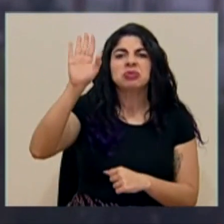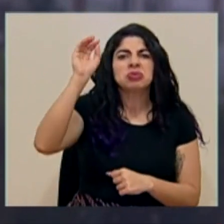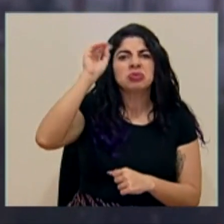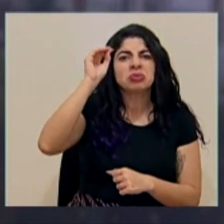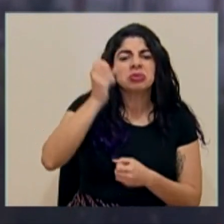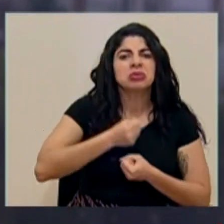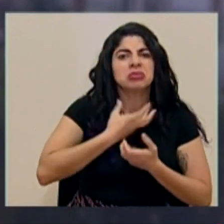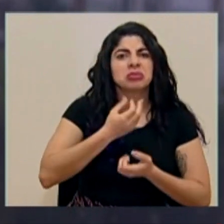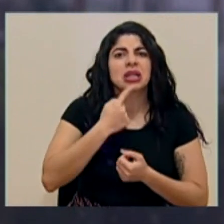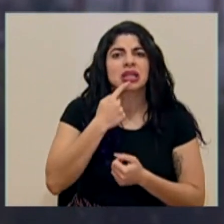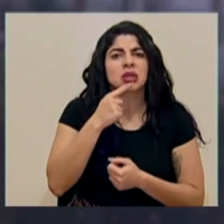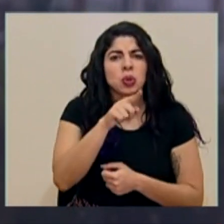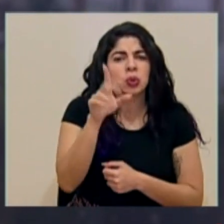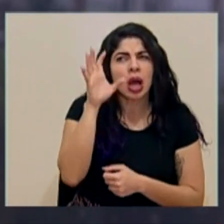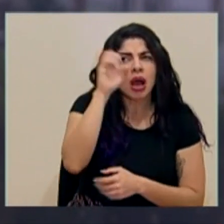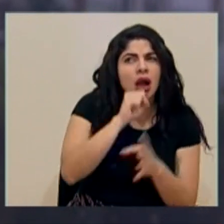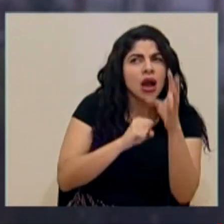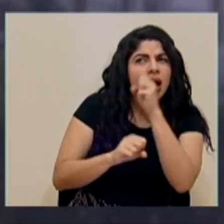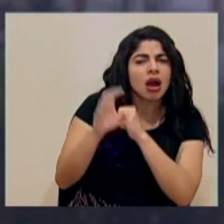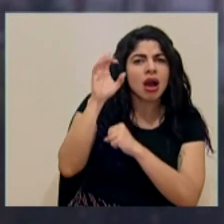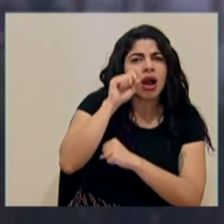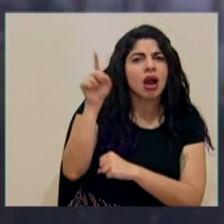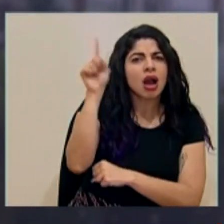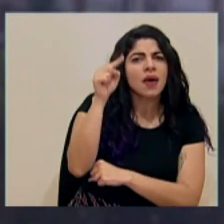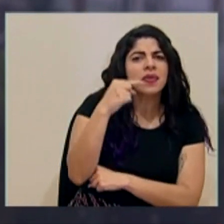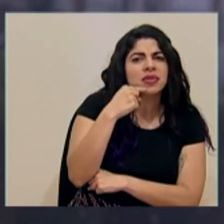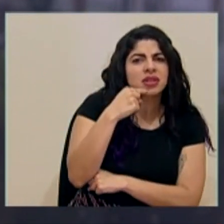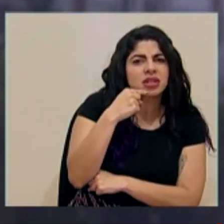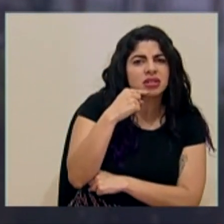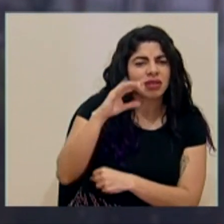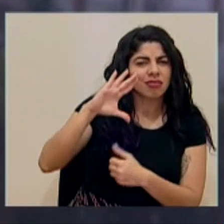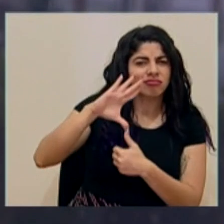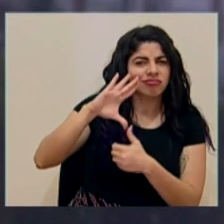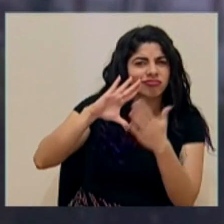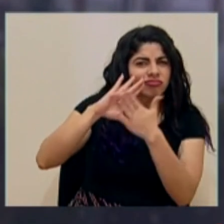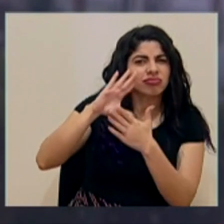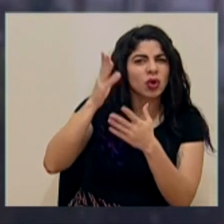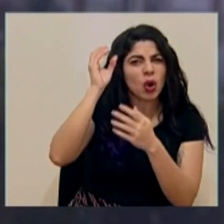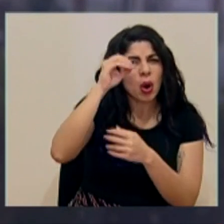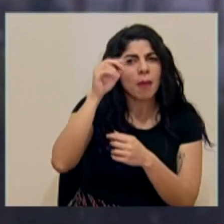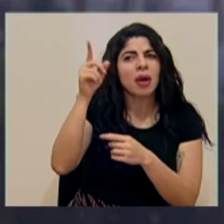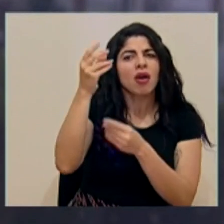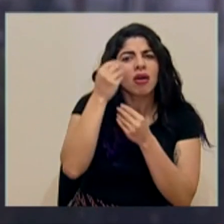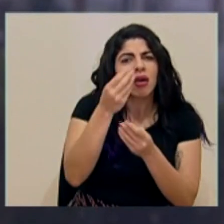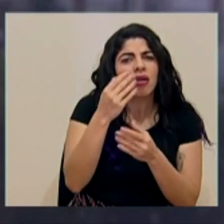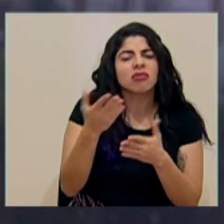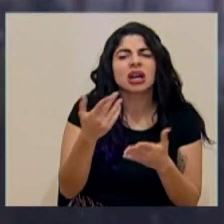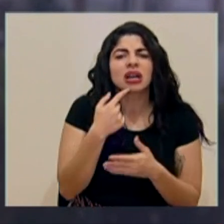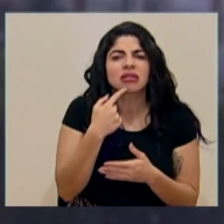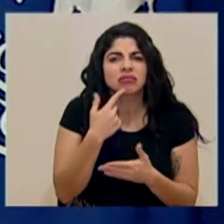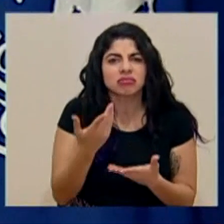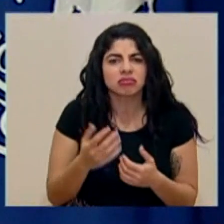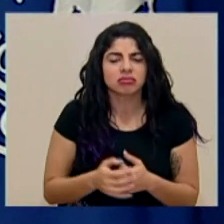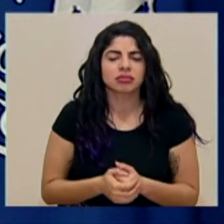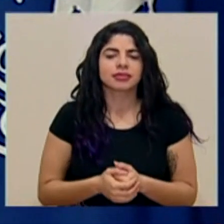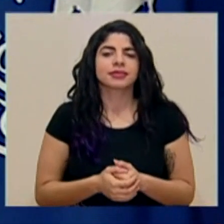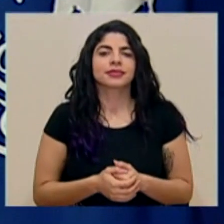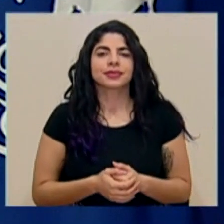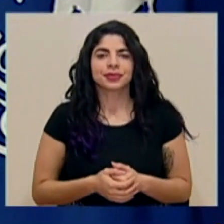reacciones que ustedes están captando, percibiendo, y cuál es la información que están compartiendo?